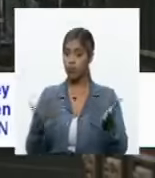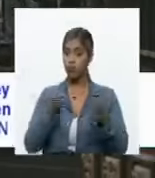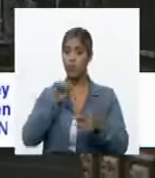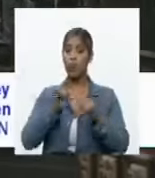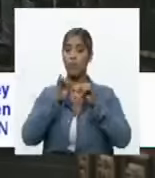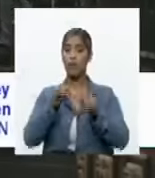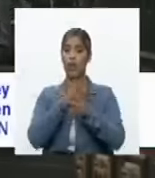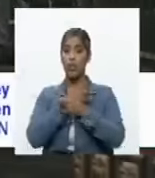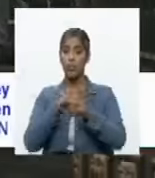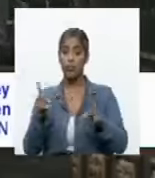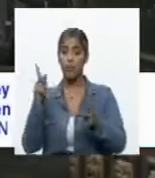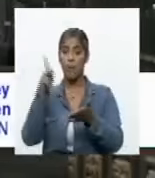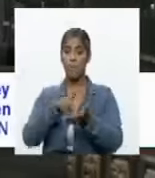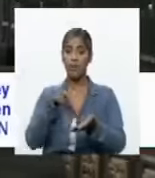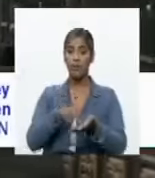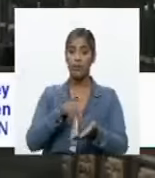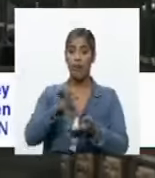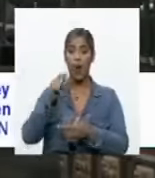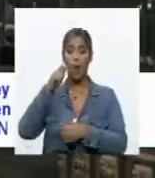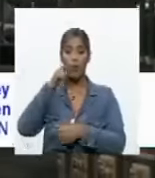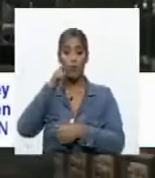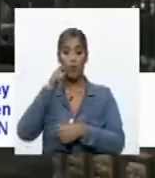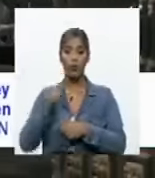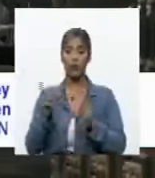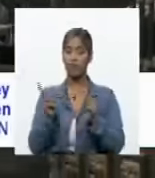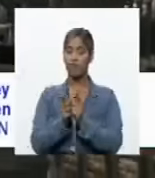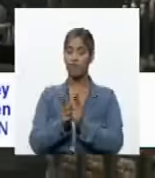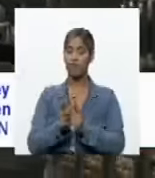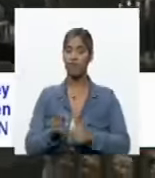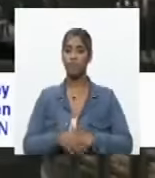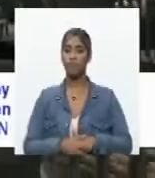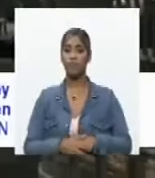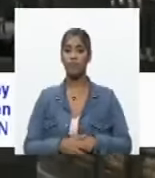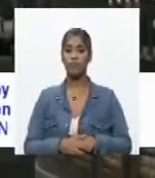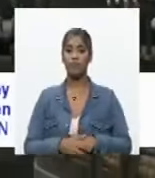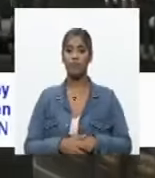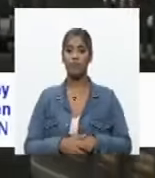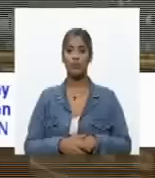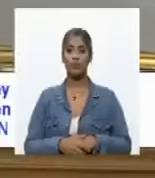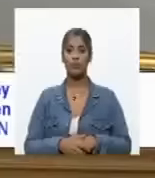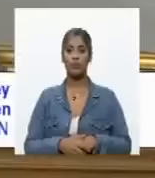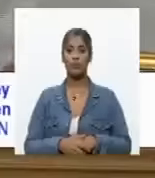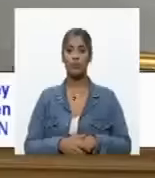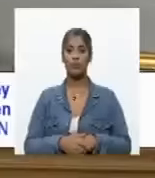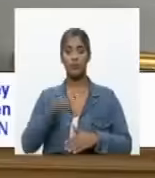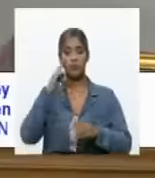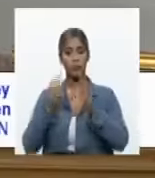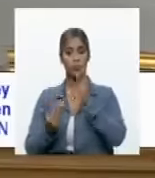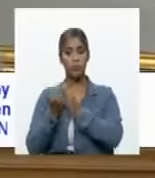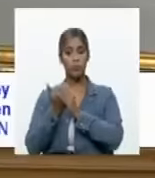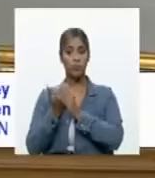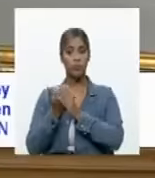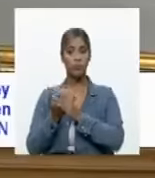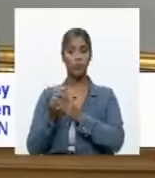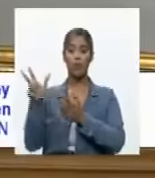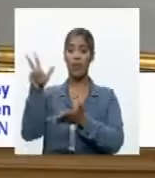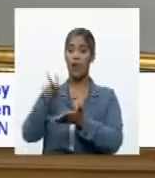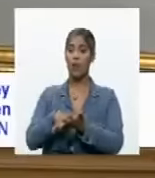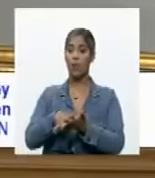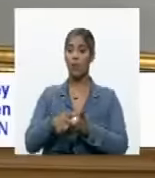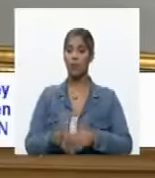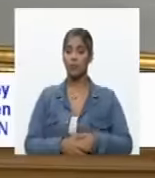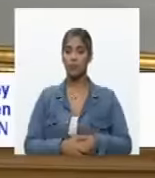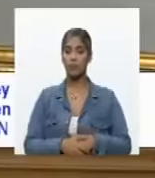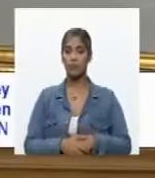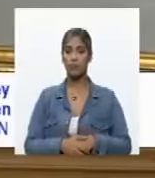de la democracia participativa y protagónica. Es todo, ciudadano presidente. En consideración el artículo.